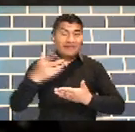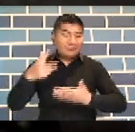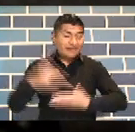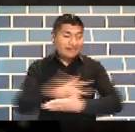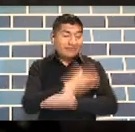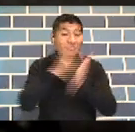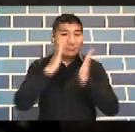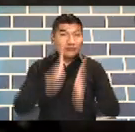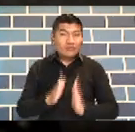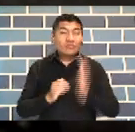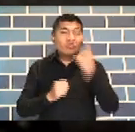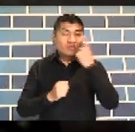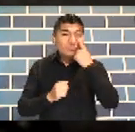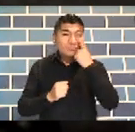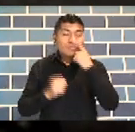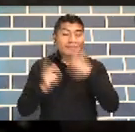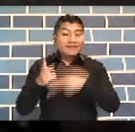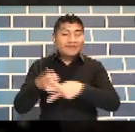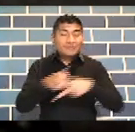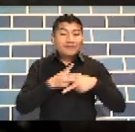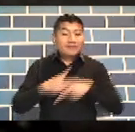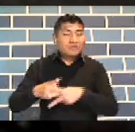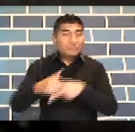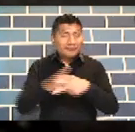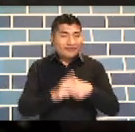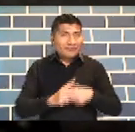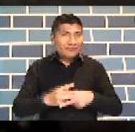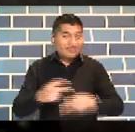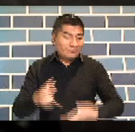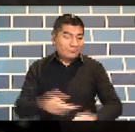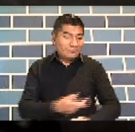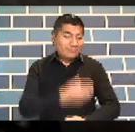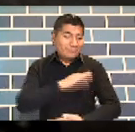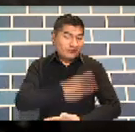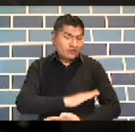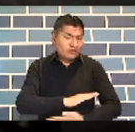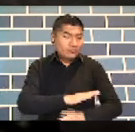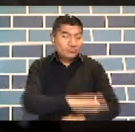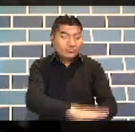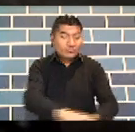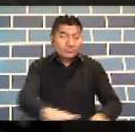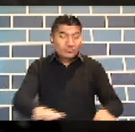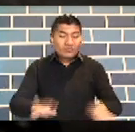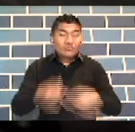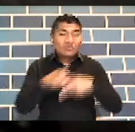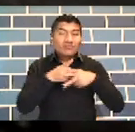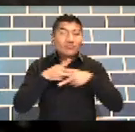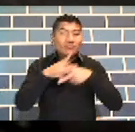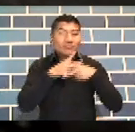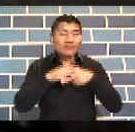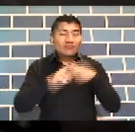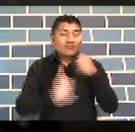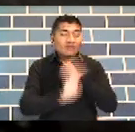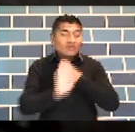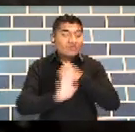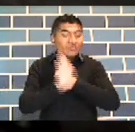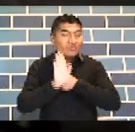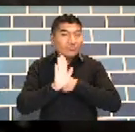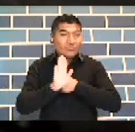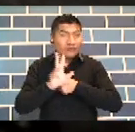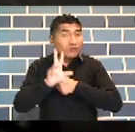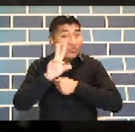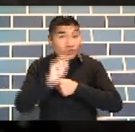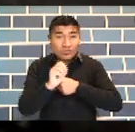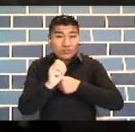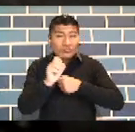conoce y cuida de su rebaño, protege a sus ovejas y no permite que